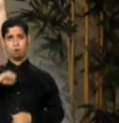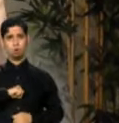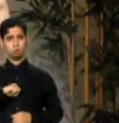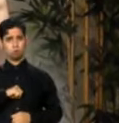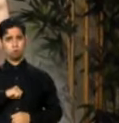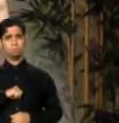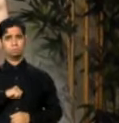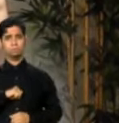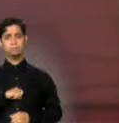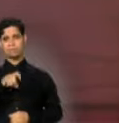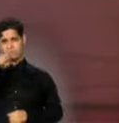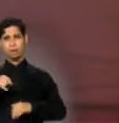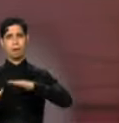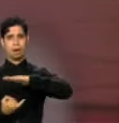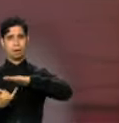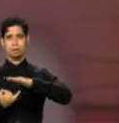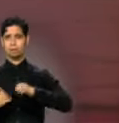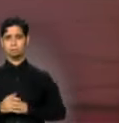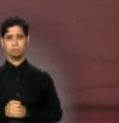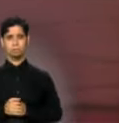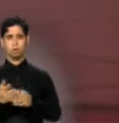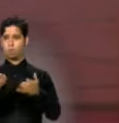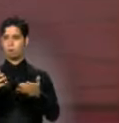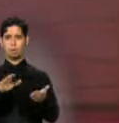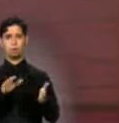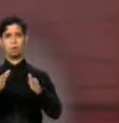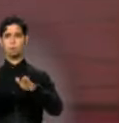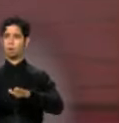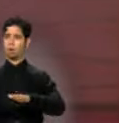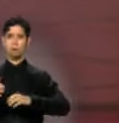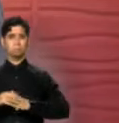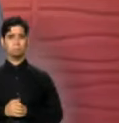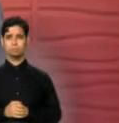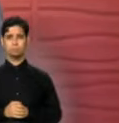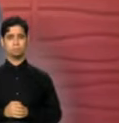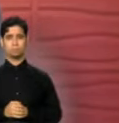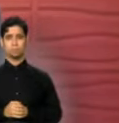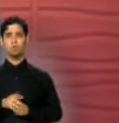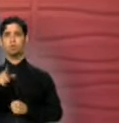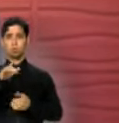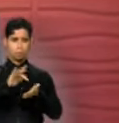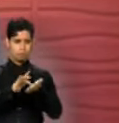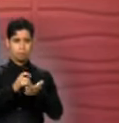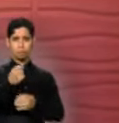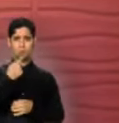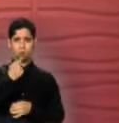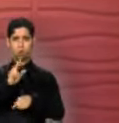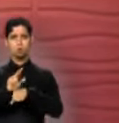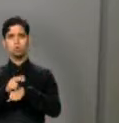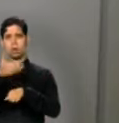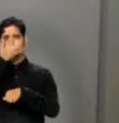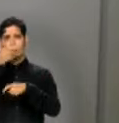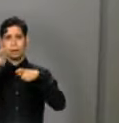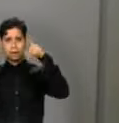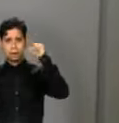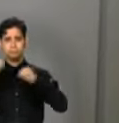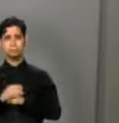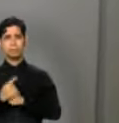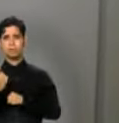tos, también debes aislarte. No queremos que pagues las consecuencias de este virus con tu vida. Toma tus medicamentos y usa mascarilla. Cada vez que